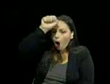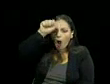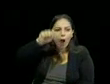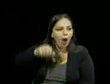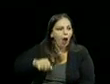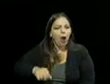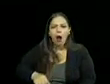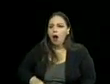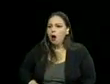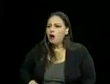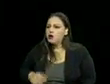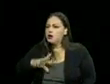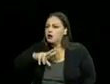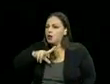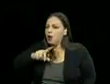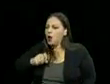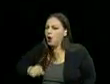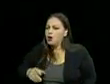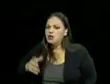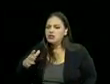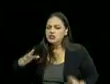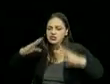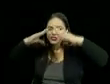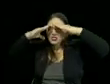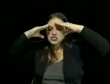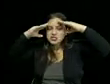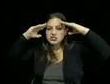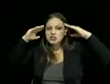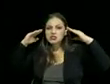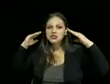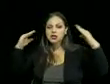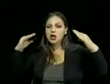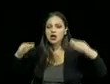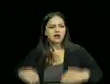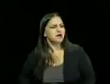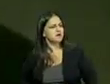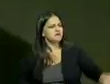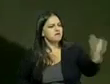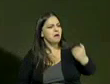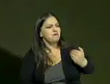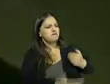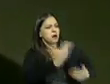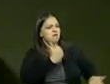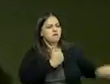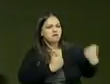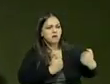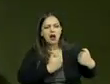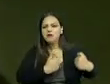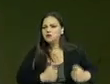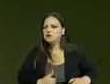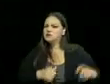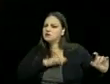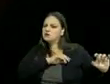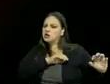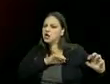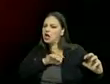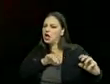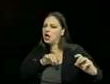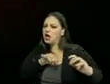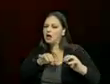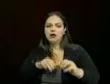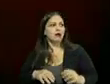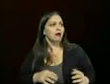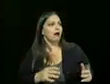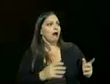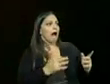que los golpea desde hace varios meses, razón por la cual procedieron a quemar el vehículo donde los cacos trasladaban los borregos robados.